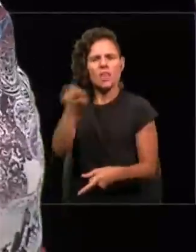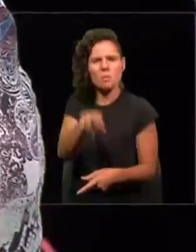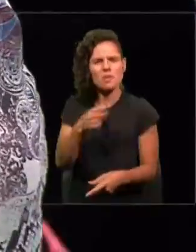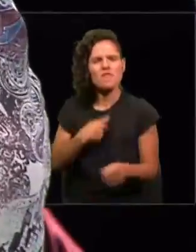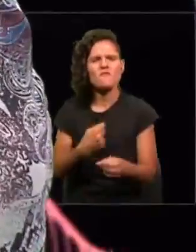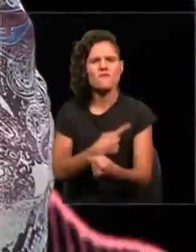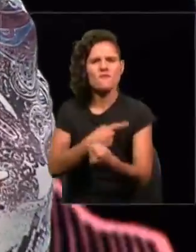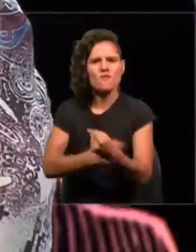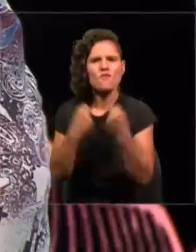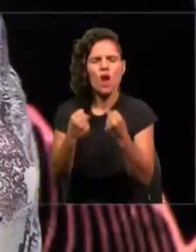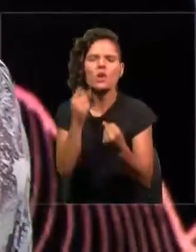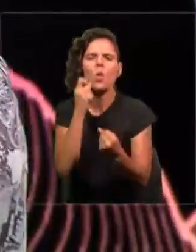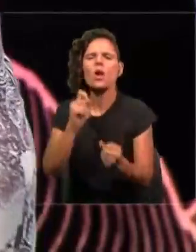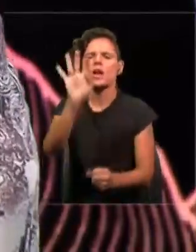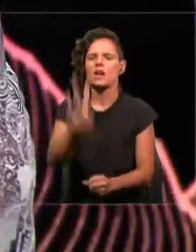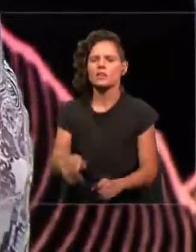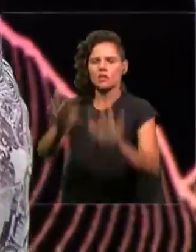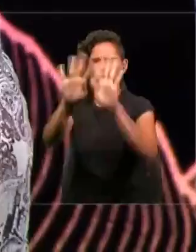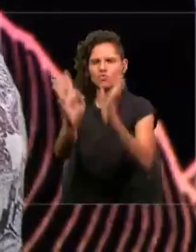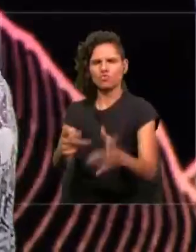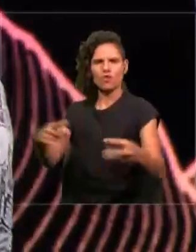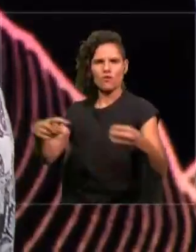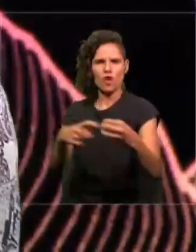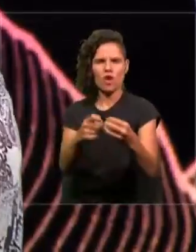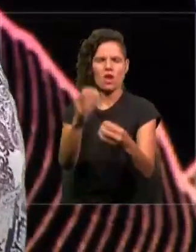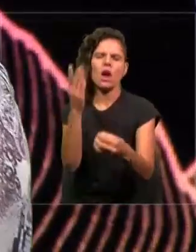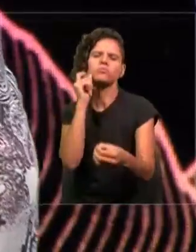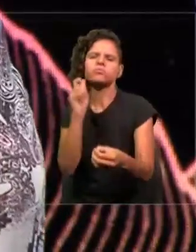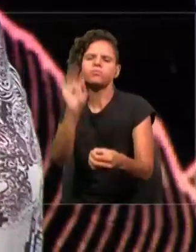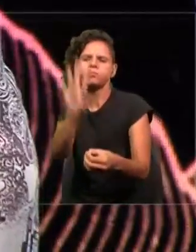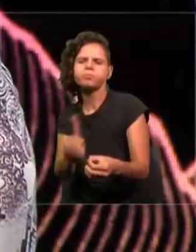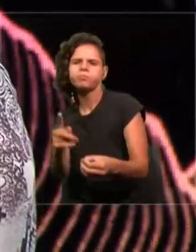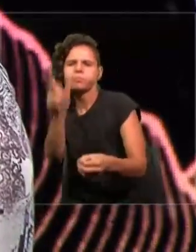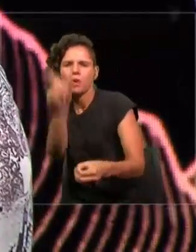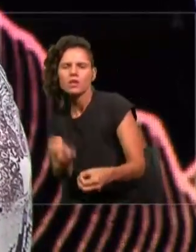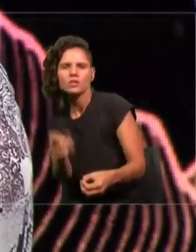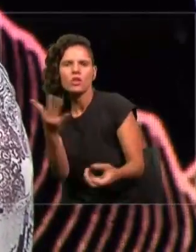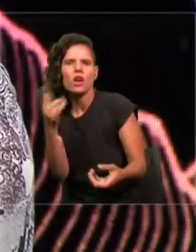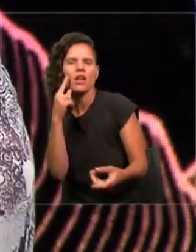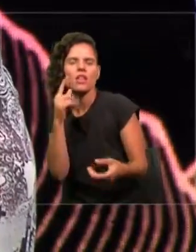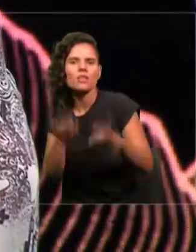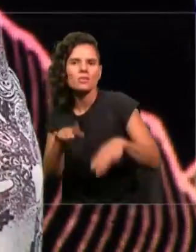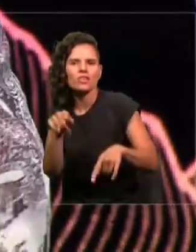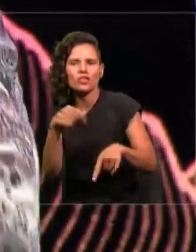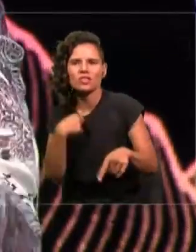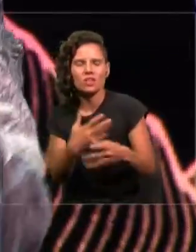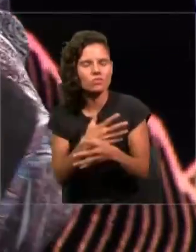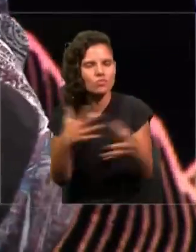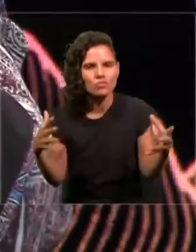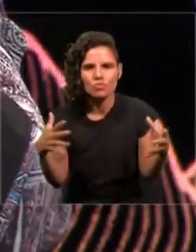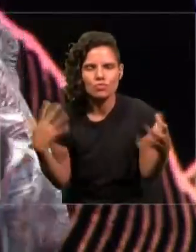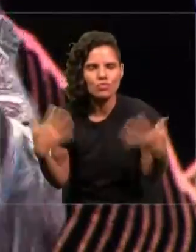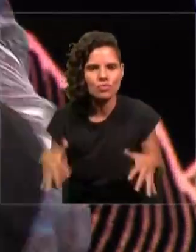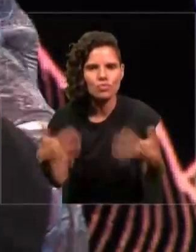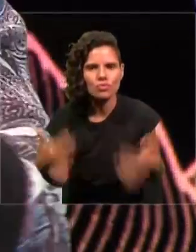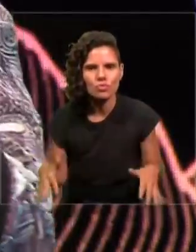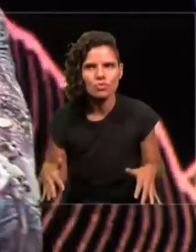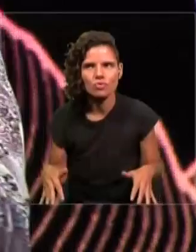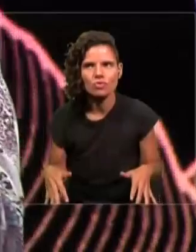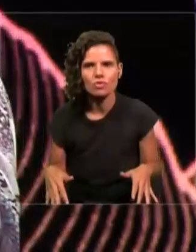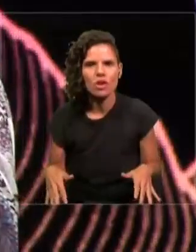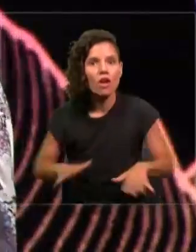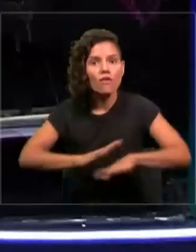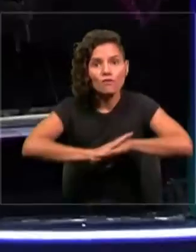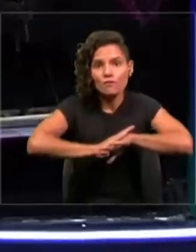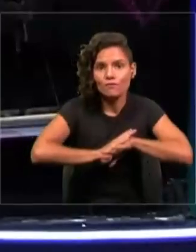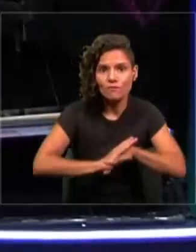inexorables que competen a nuestra condición humana. Y por lo tanto, su tragedia es grande. Termina en el